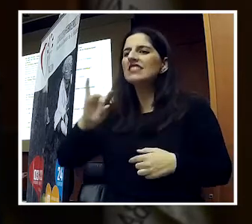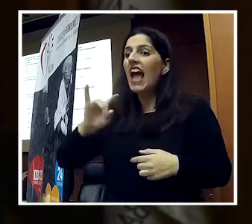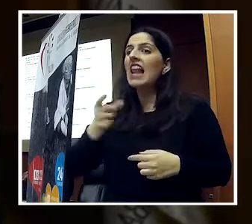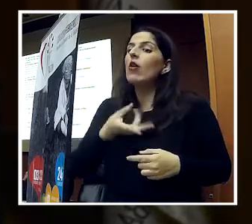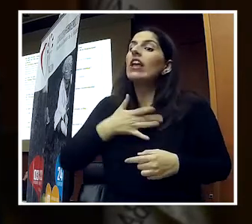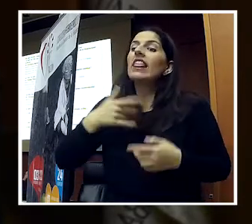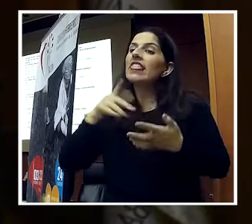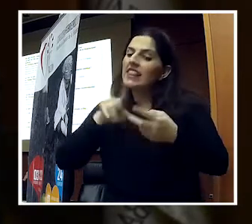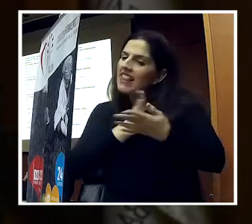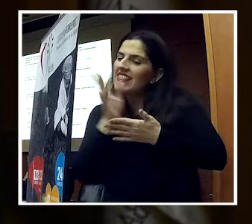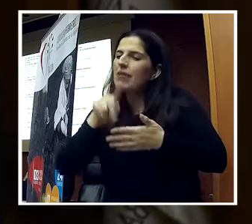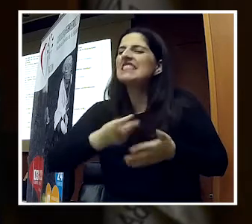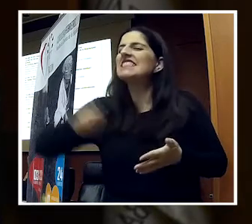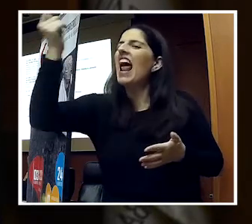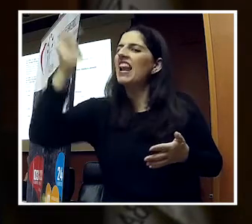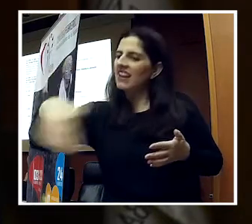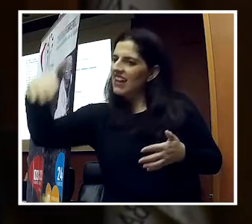y el control de la hipertensión arterial.